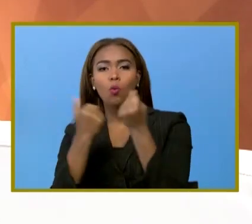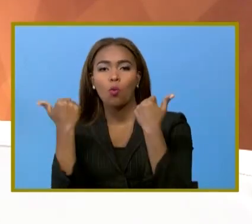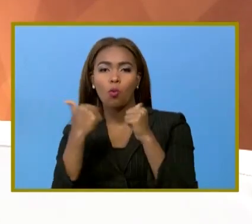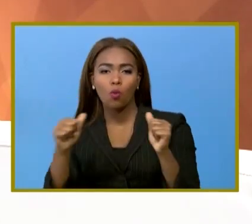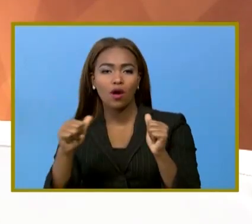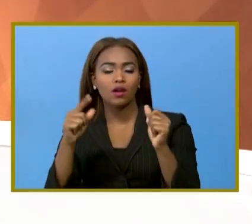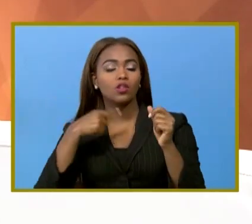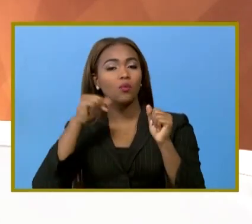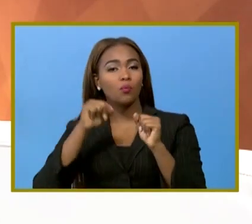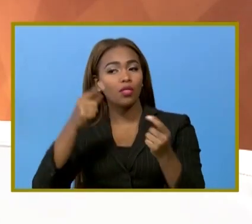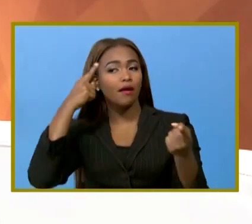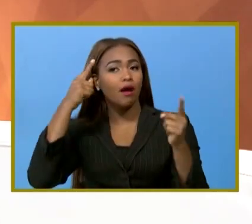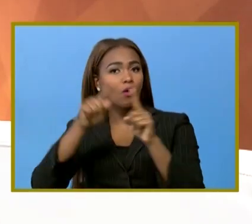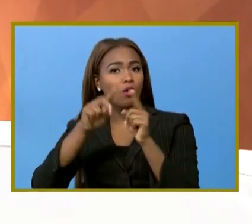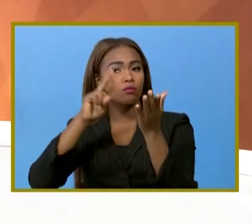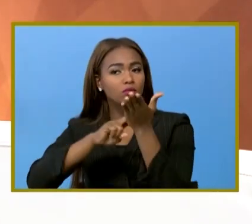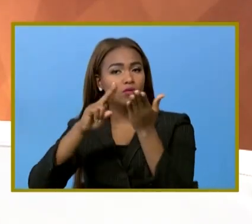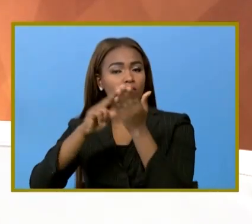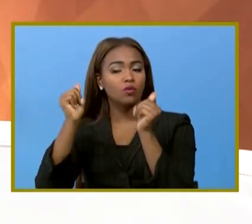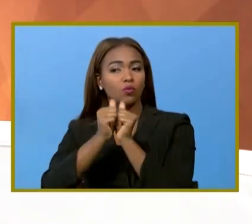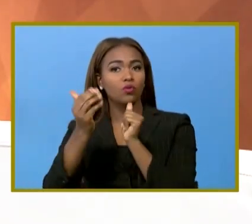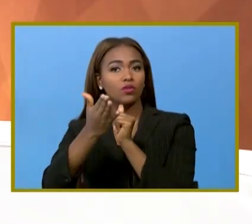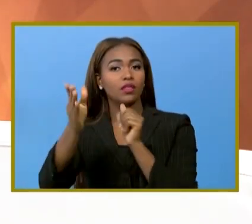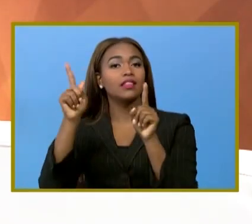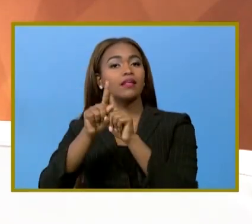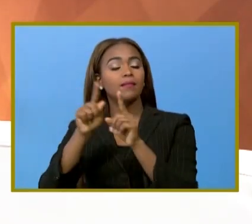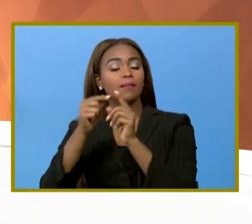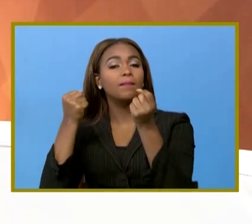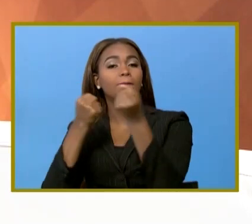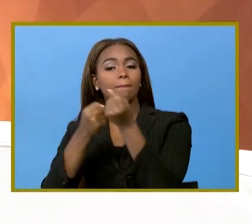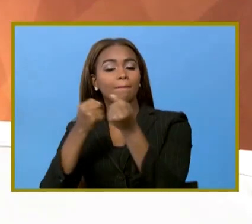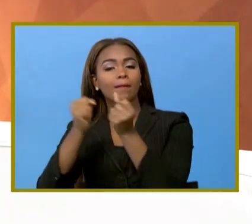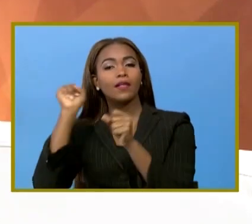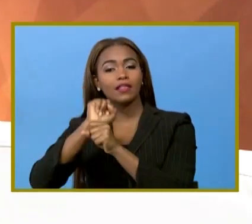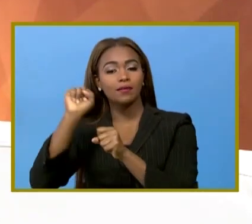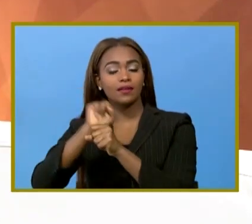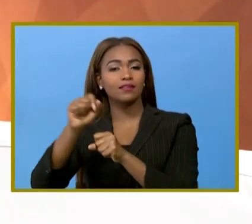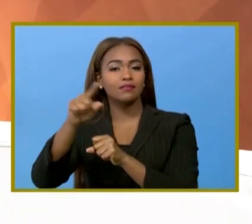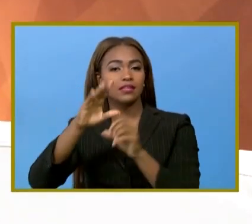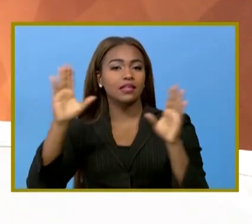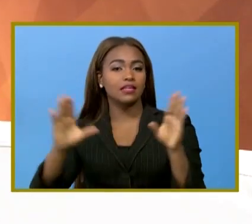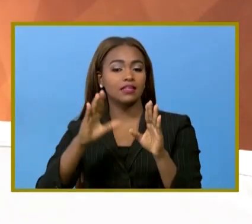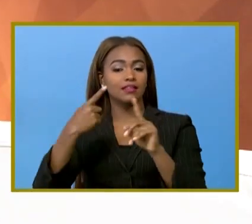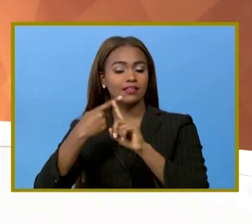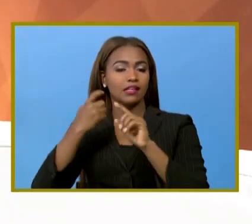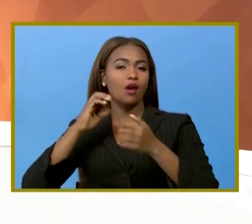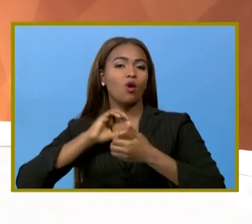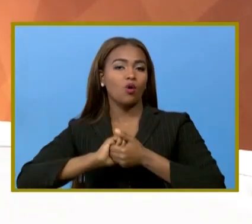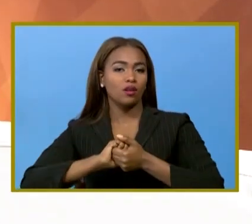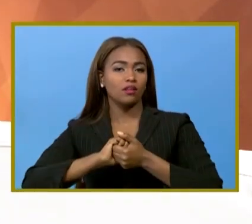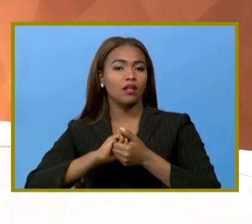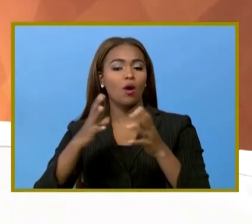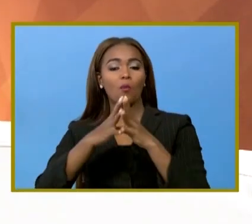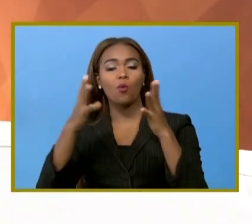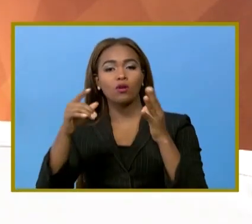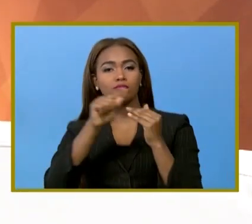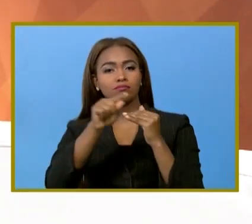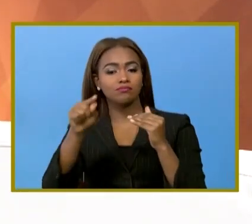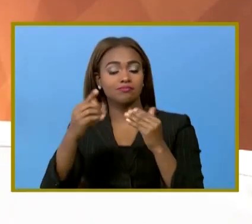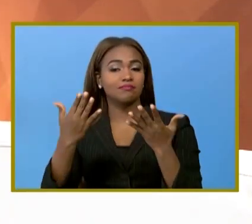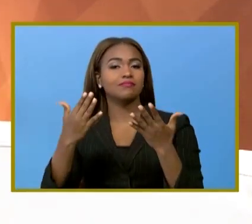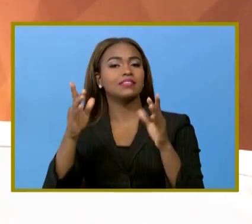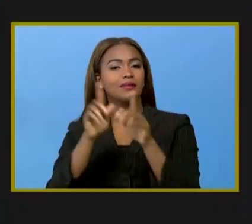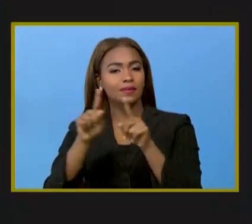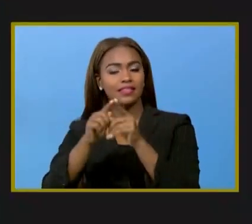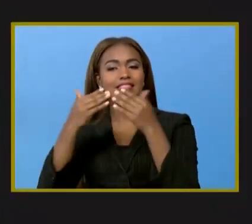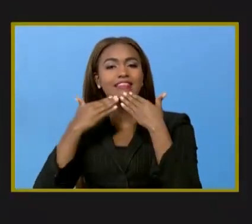estamos para hacer acuerdos con ustedes y apoyar el trabajo que están haciendo desde Conadis. Muchísimas gracias, hermano.